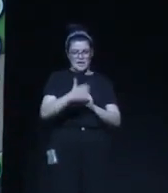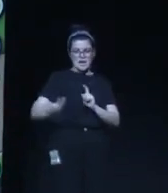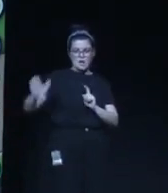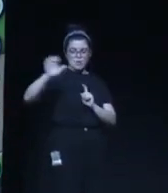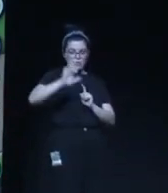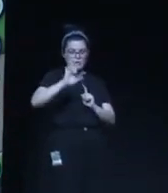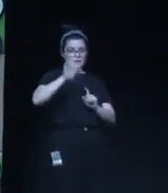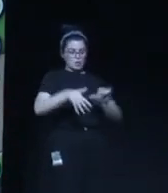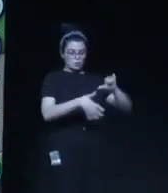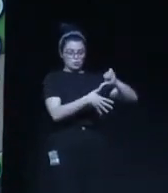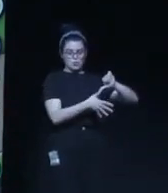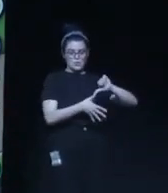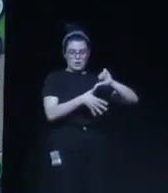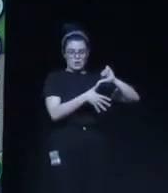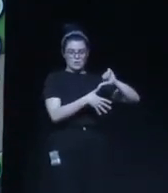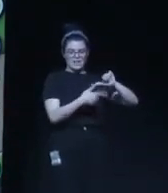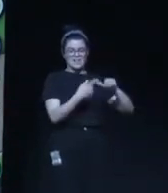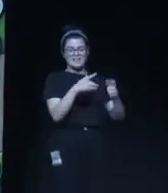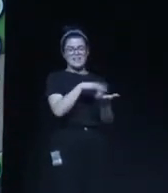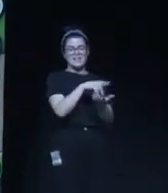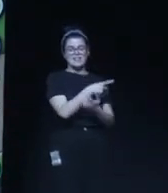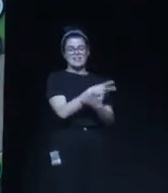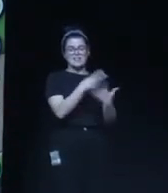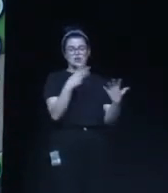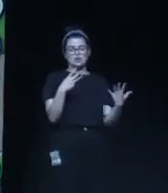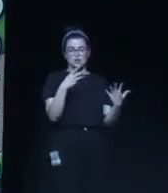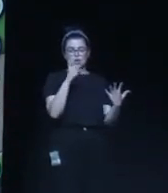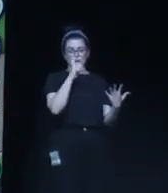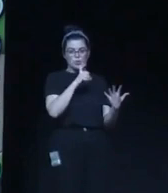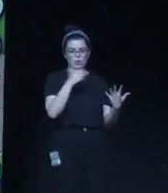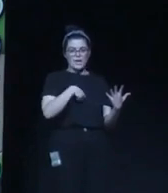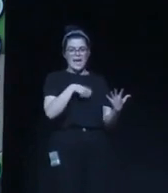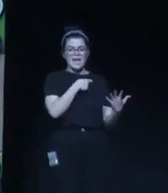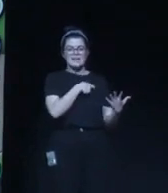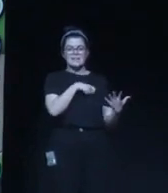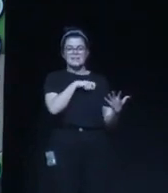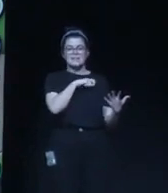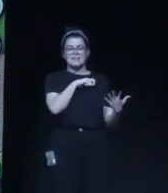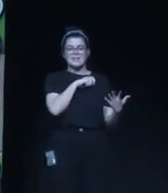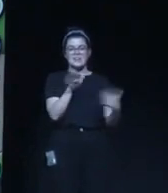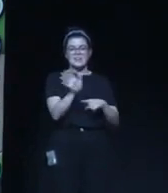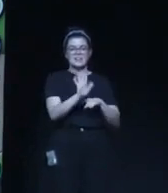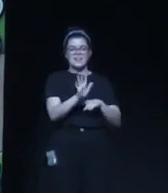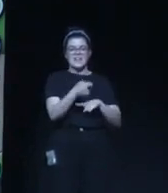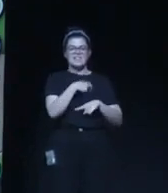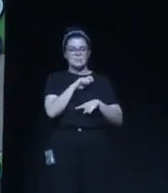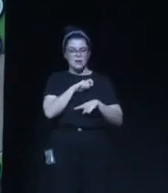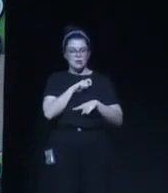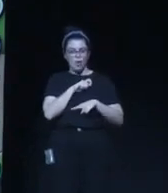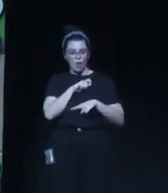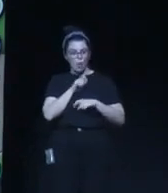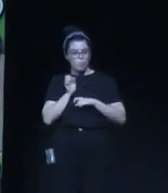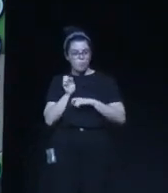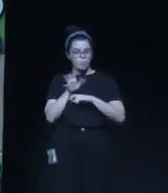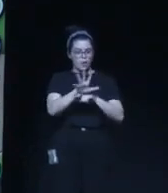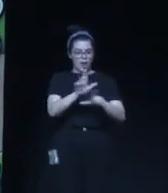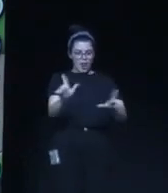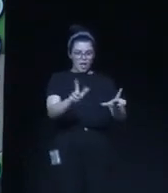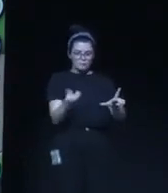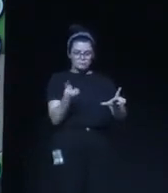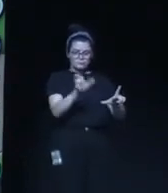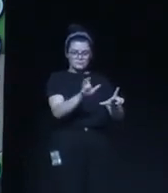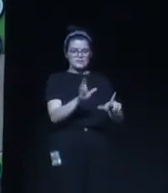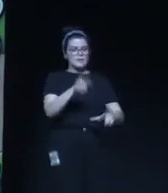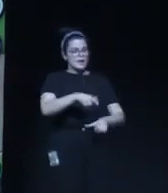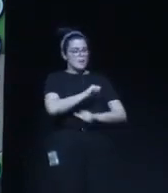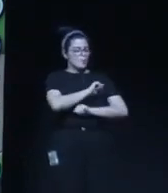el día 18 de junio se va a dar en la televisión española, en el programa del cine español. O sea, y ya hemos ganado en